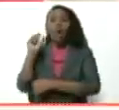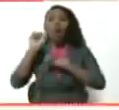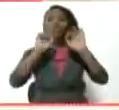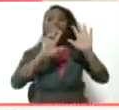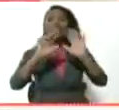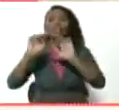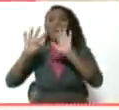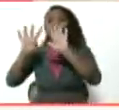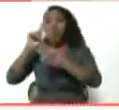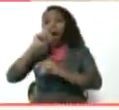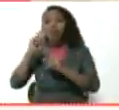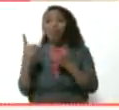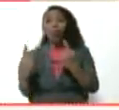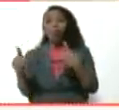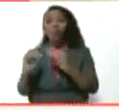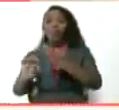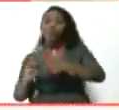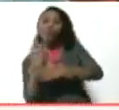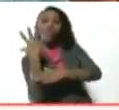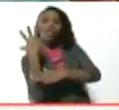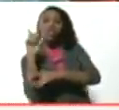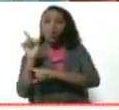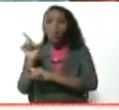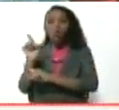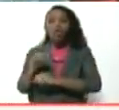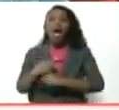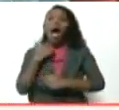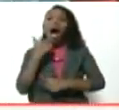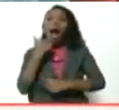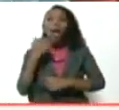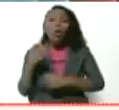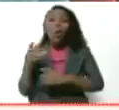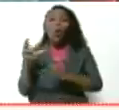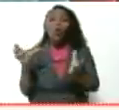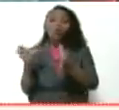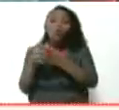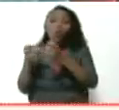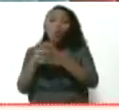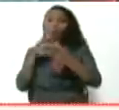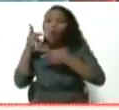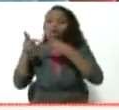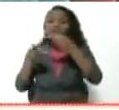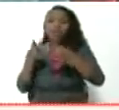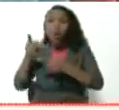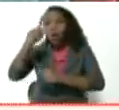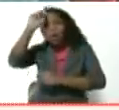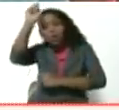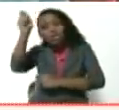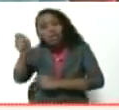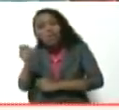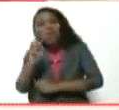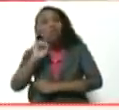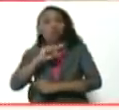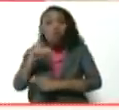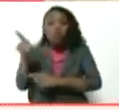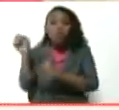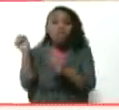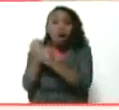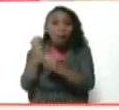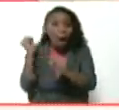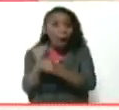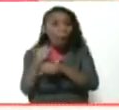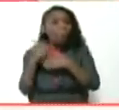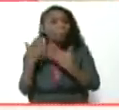89 años ya de fundado. Si algún partido hay que hacerle un reconocimiento histórico por su labor, por su